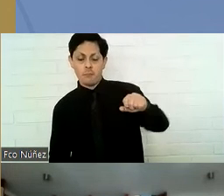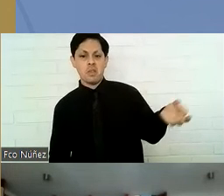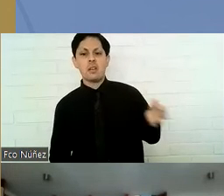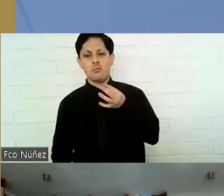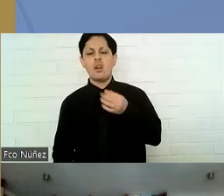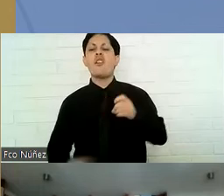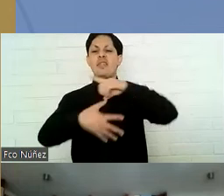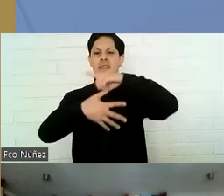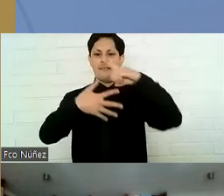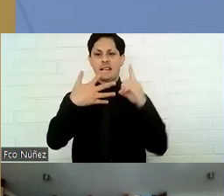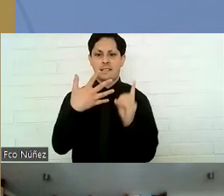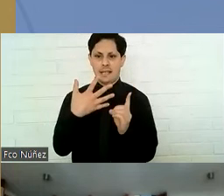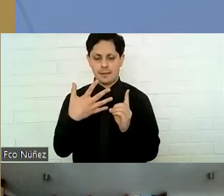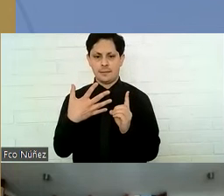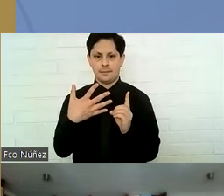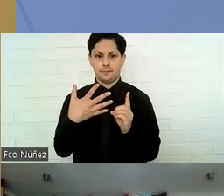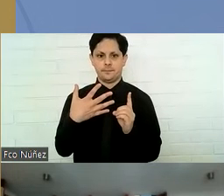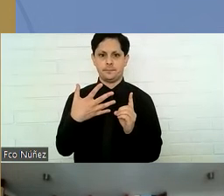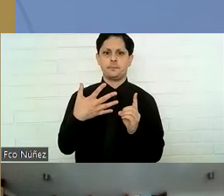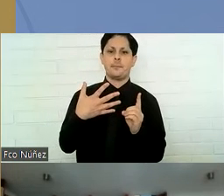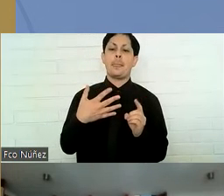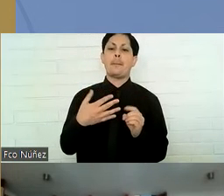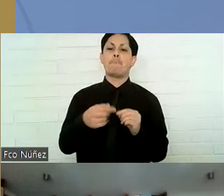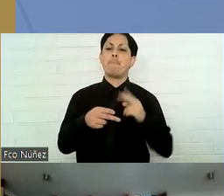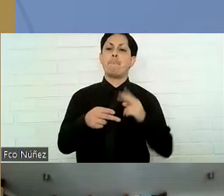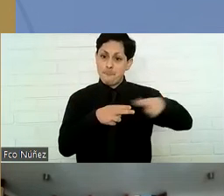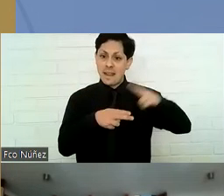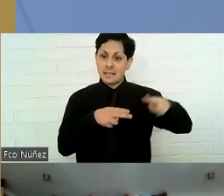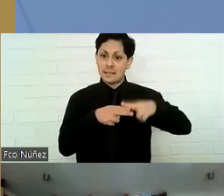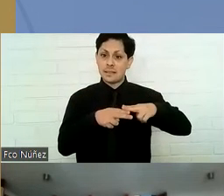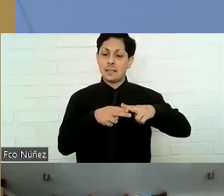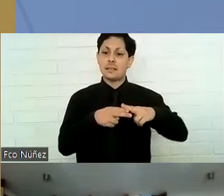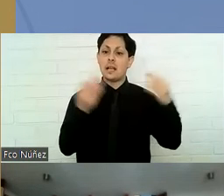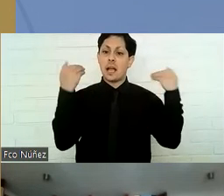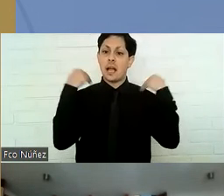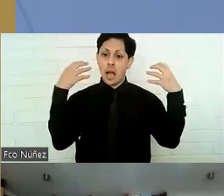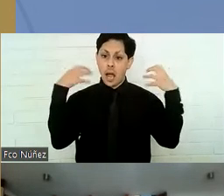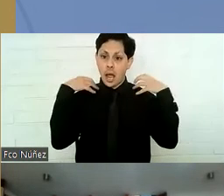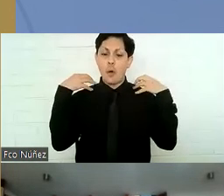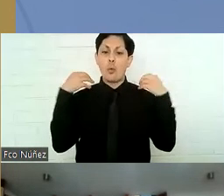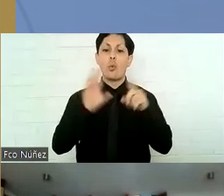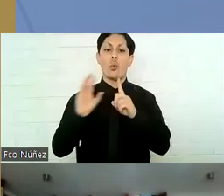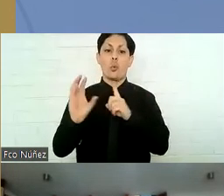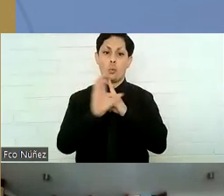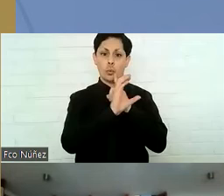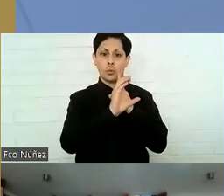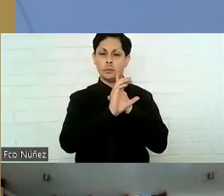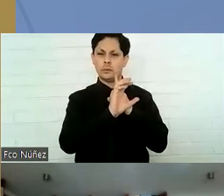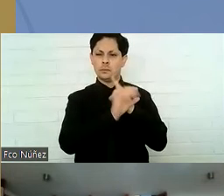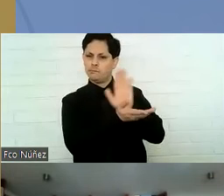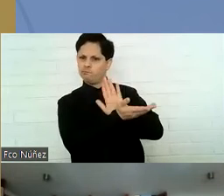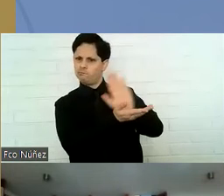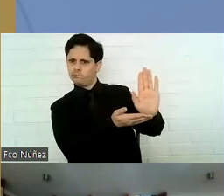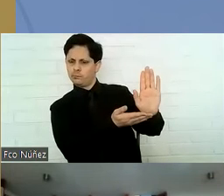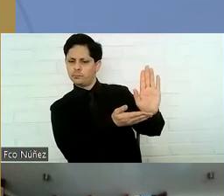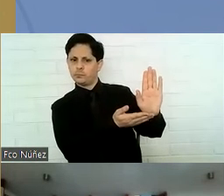plantear justamente cómo las prácticas culturales emergentes están siendo una resistencia